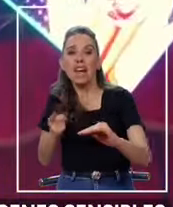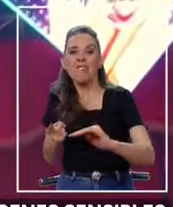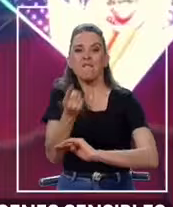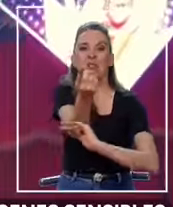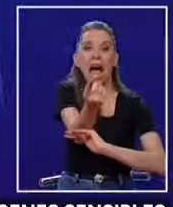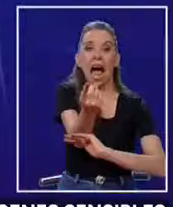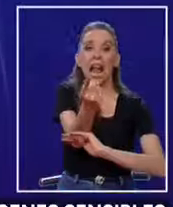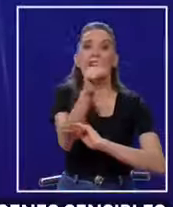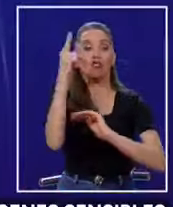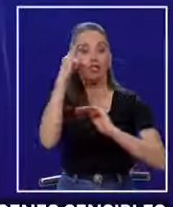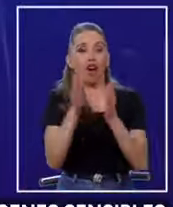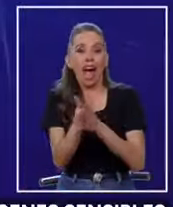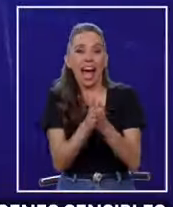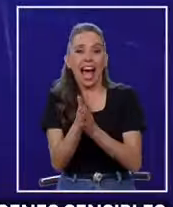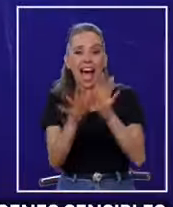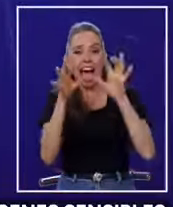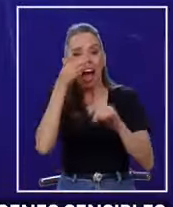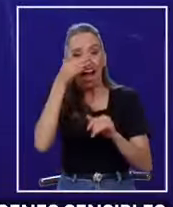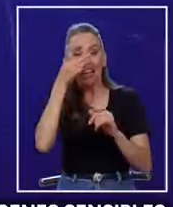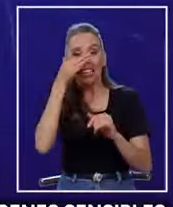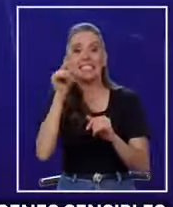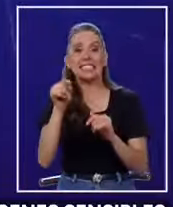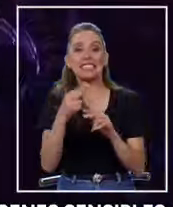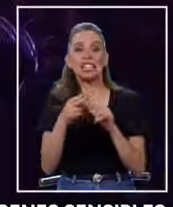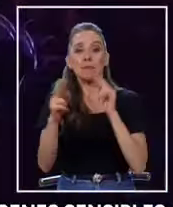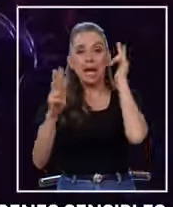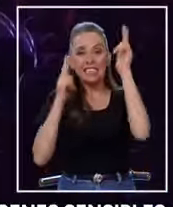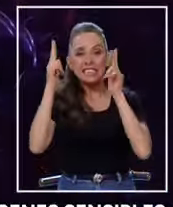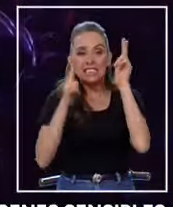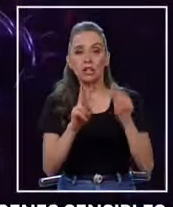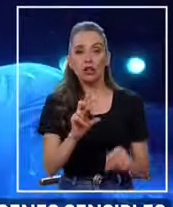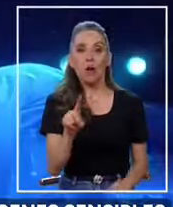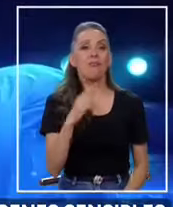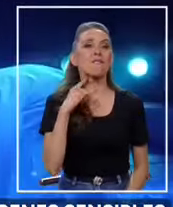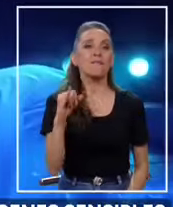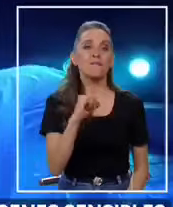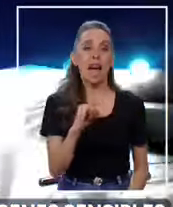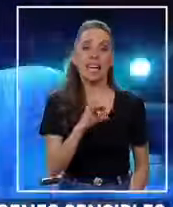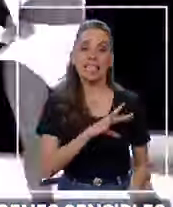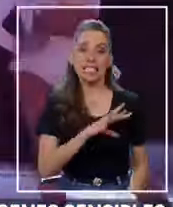uno de los principales atractivos del Circo váquez chile que actualmente